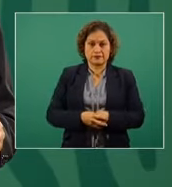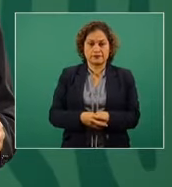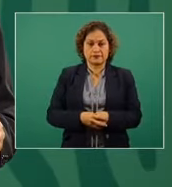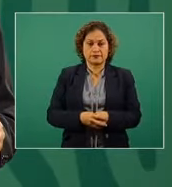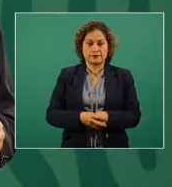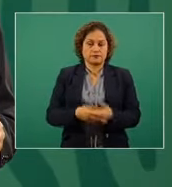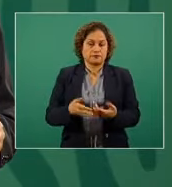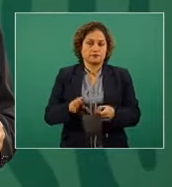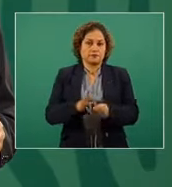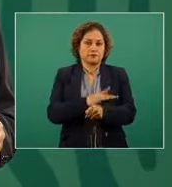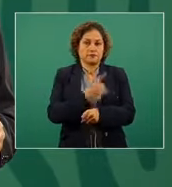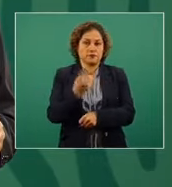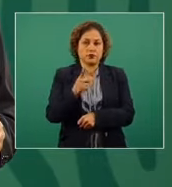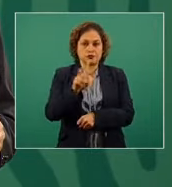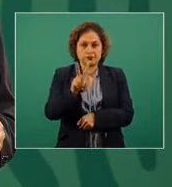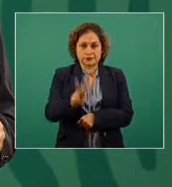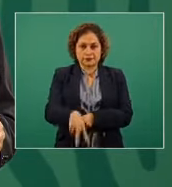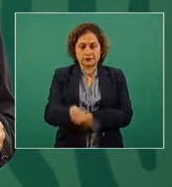que